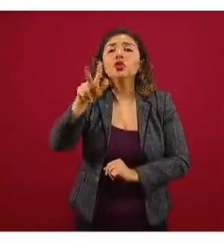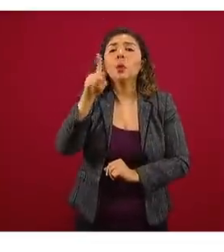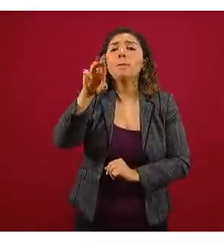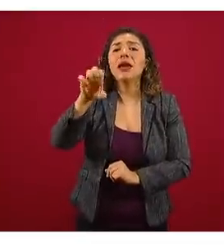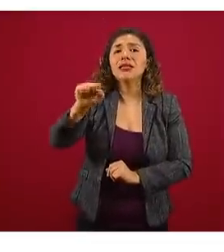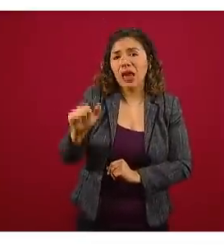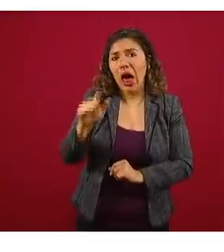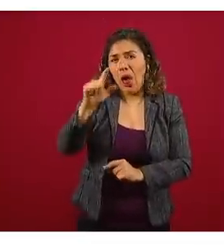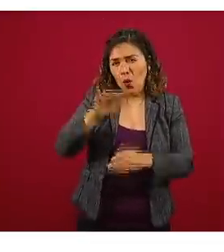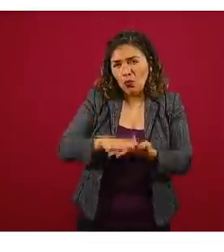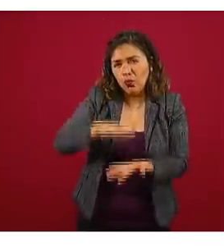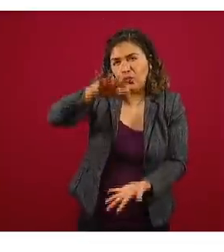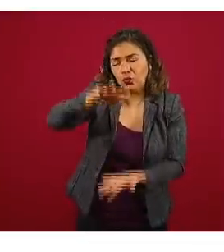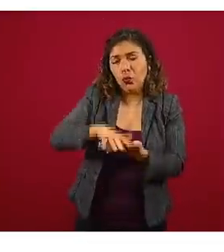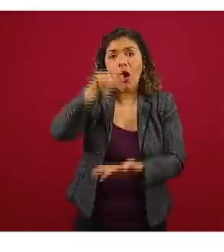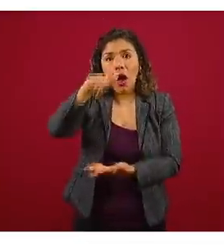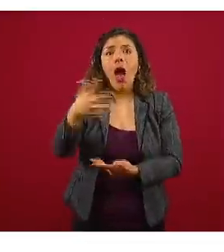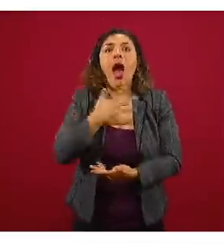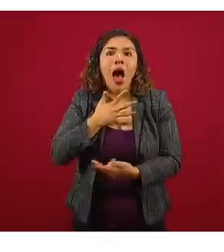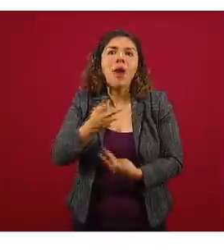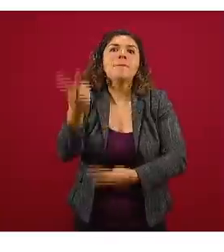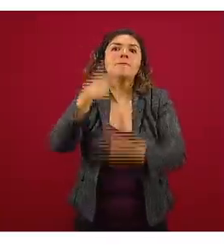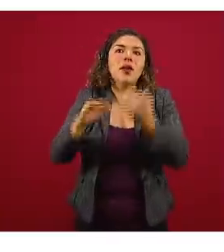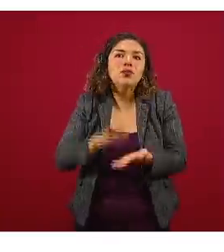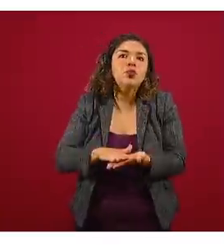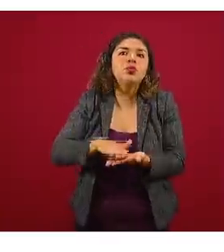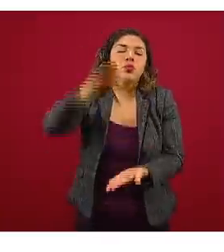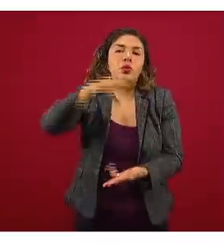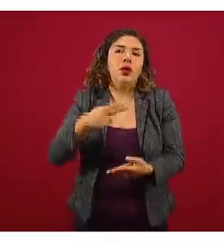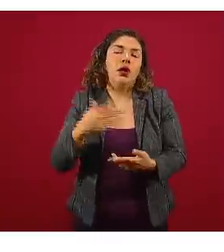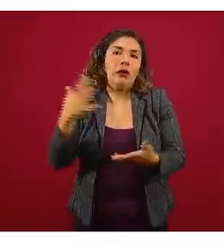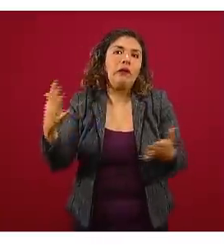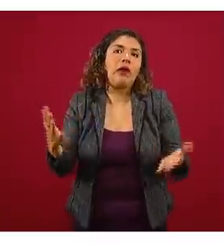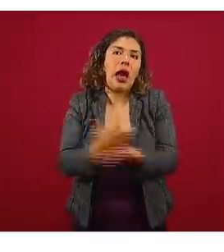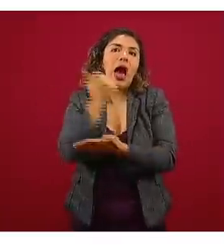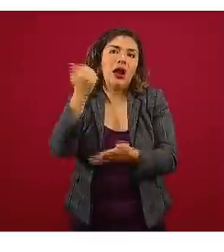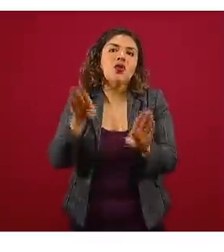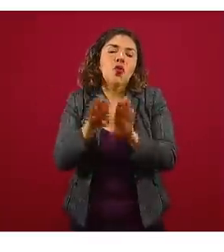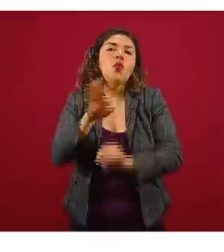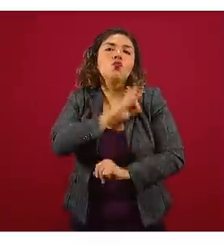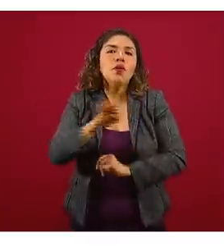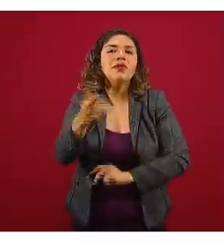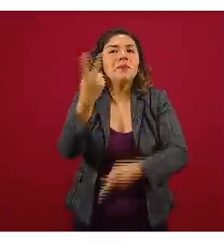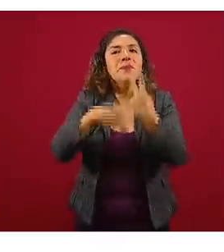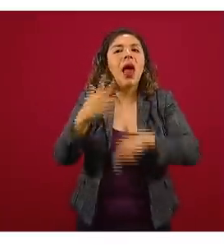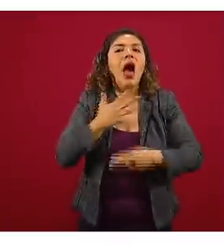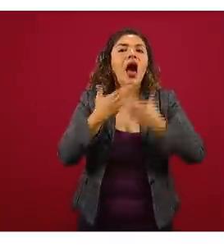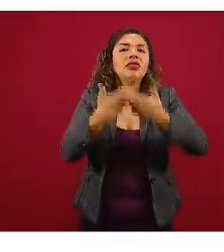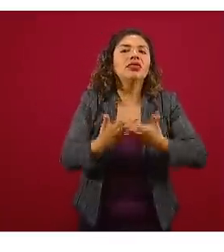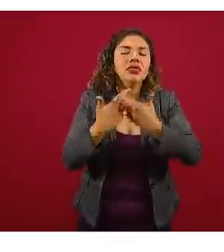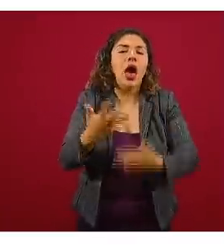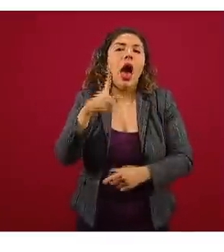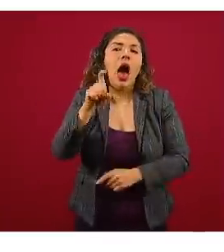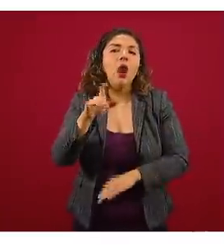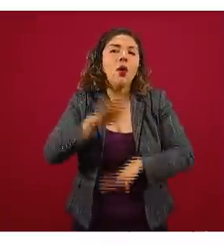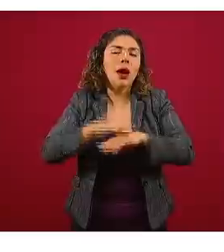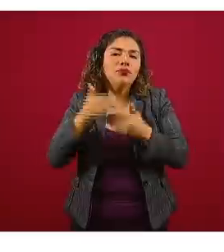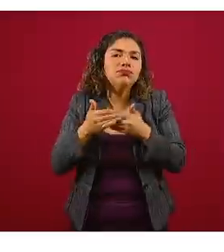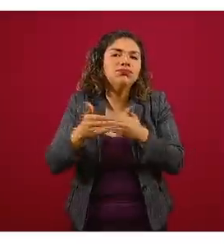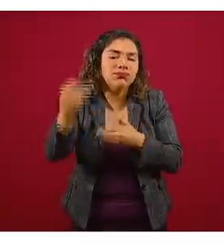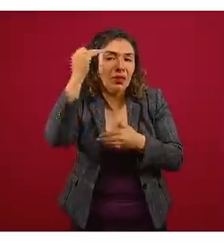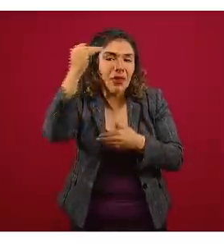esas presas ganaron algo de nivel eso permitirá una mayor disponibilidad de agua en